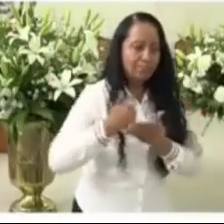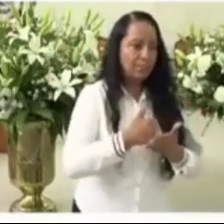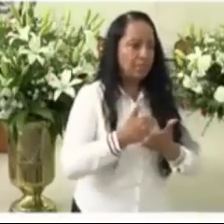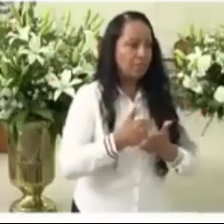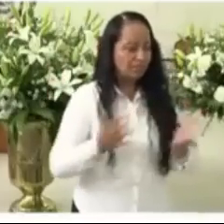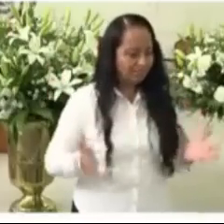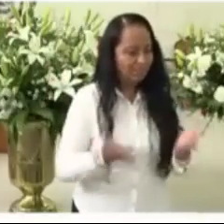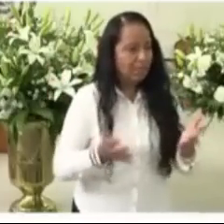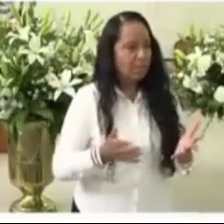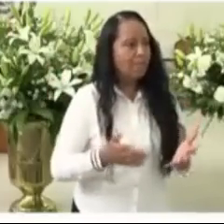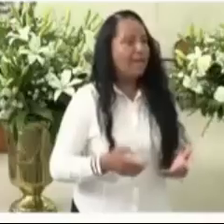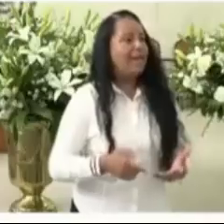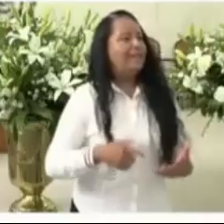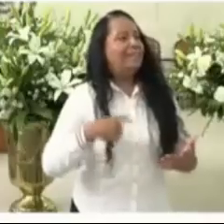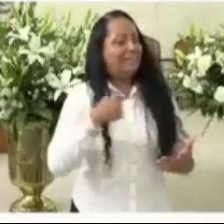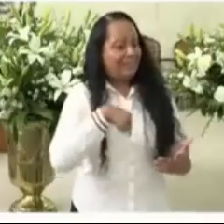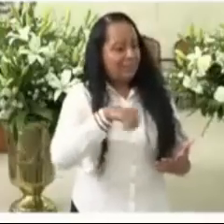que vencedor.